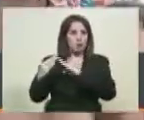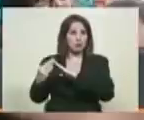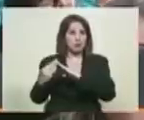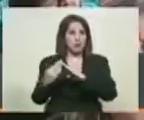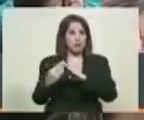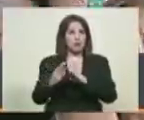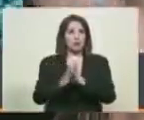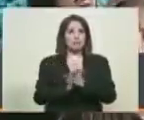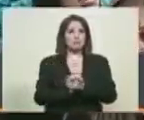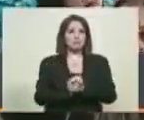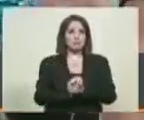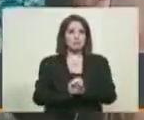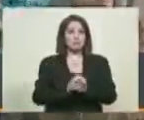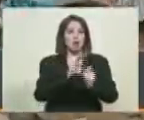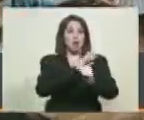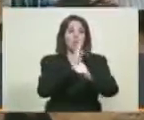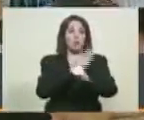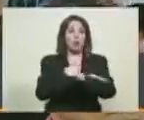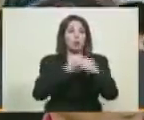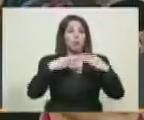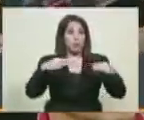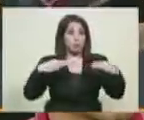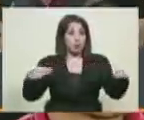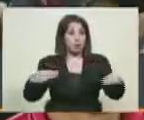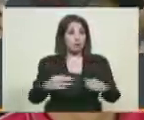comunas, poder popular,